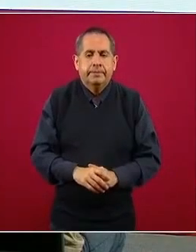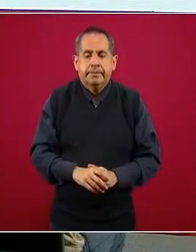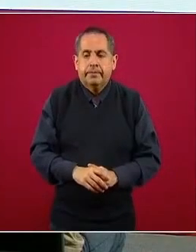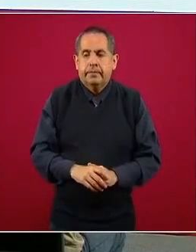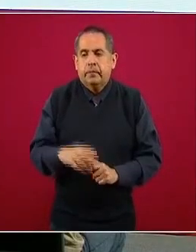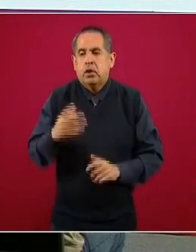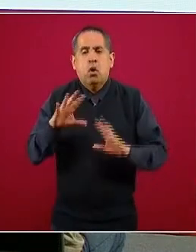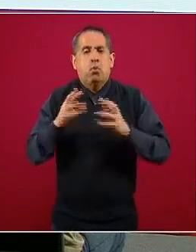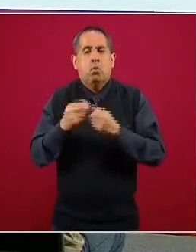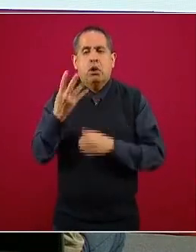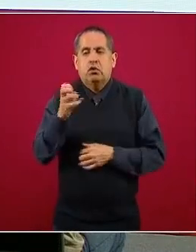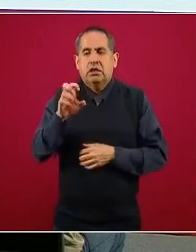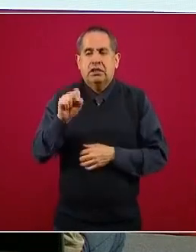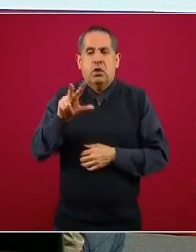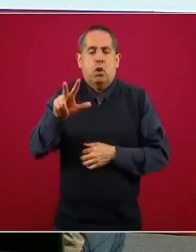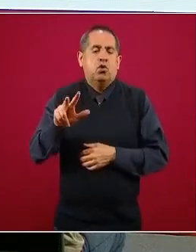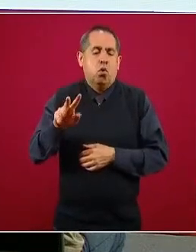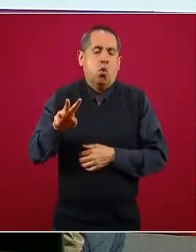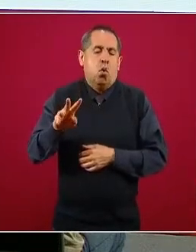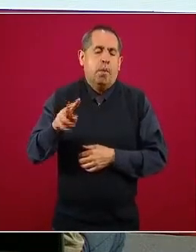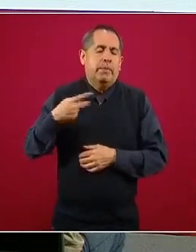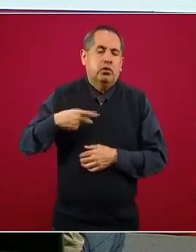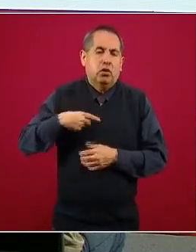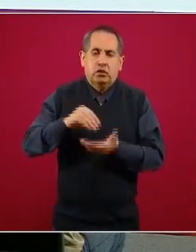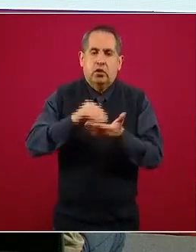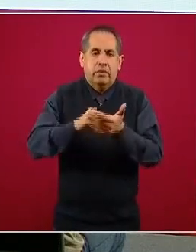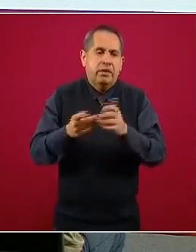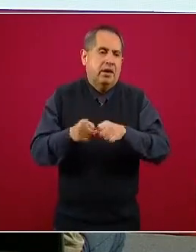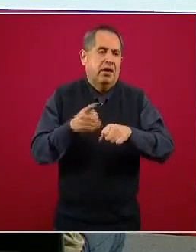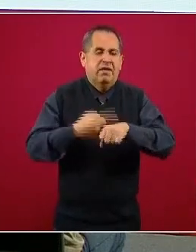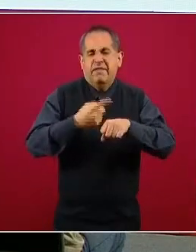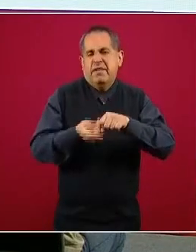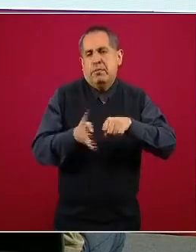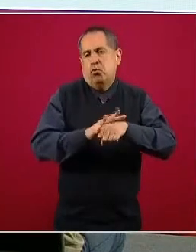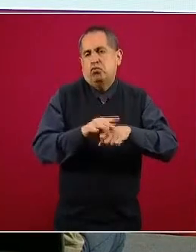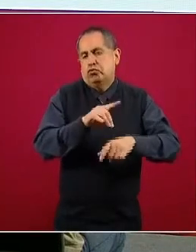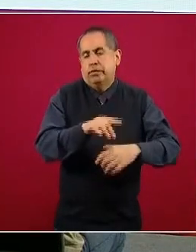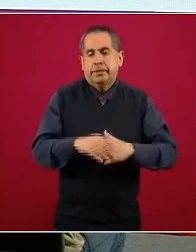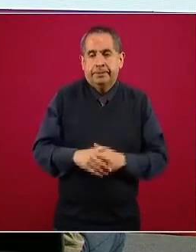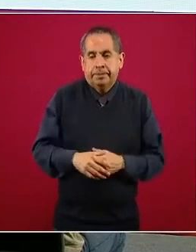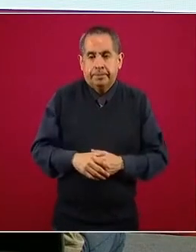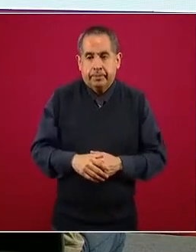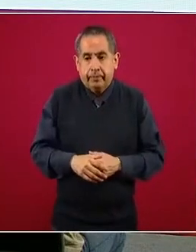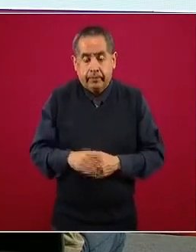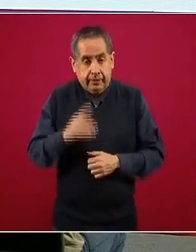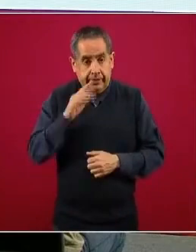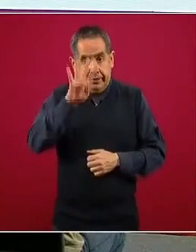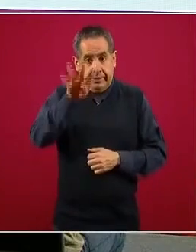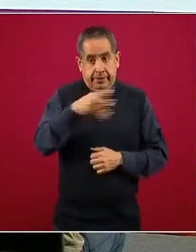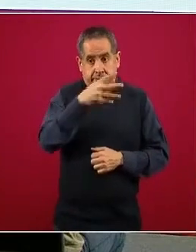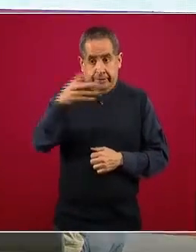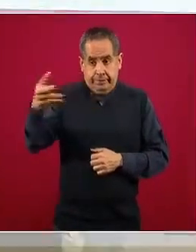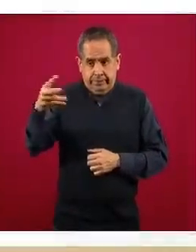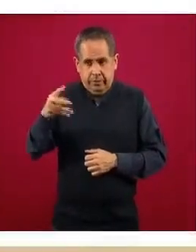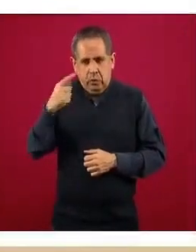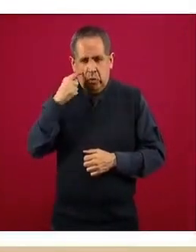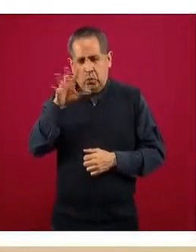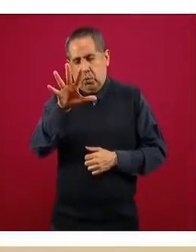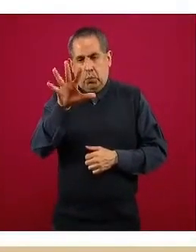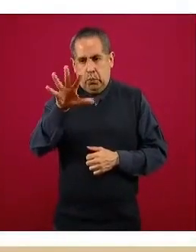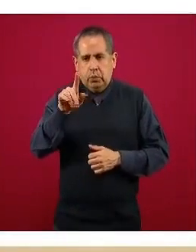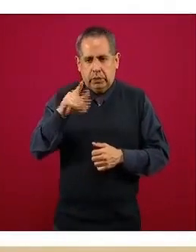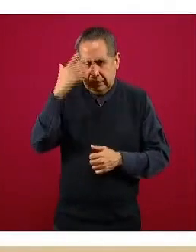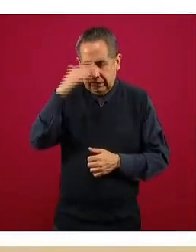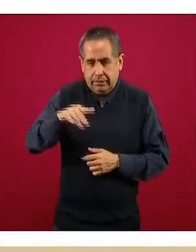siguiente, 464 casos activos. En este mosaico, que ya explicamos lo que quiere